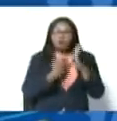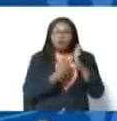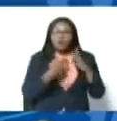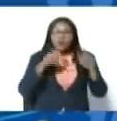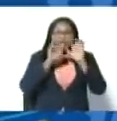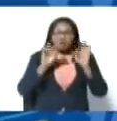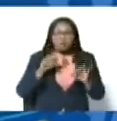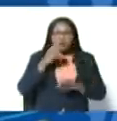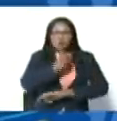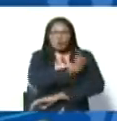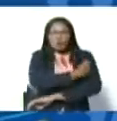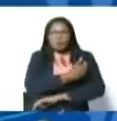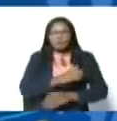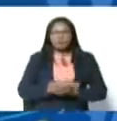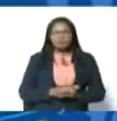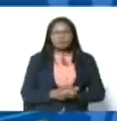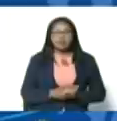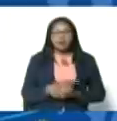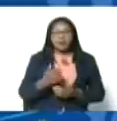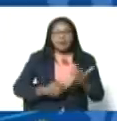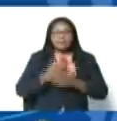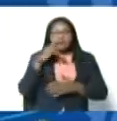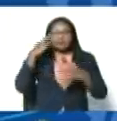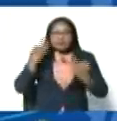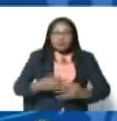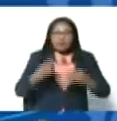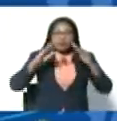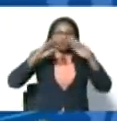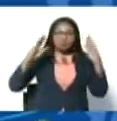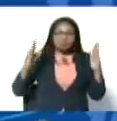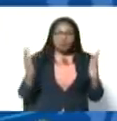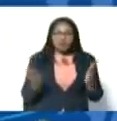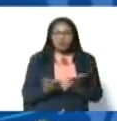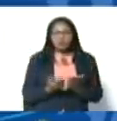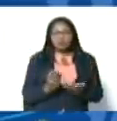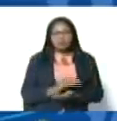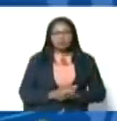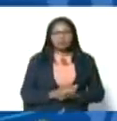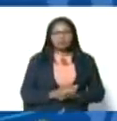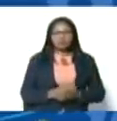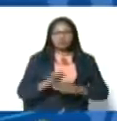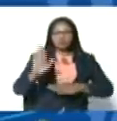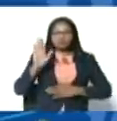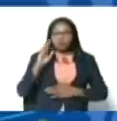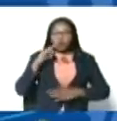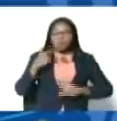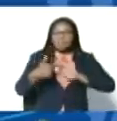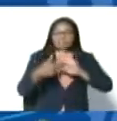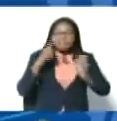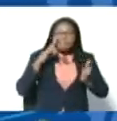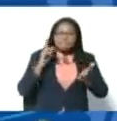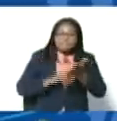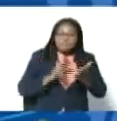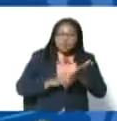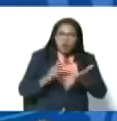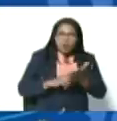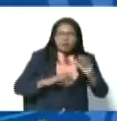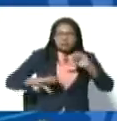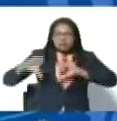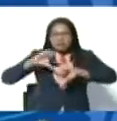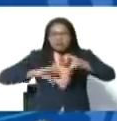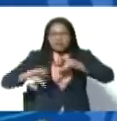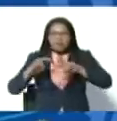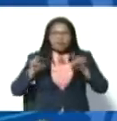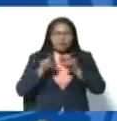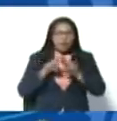V. Es la vacuna más segura del mundo, la más segura, comprobada no solamente científicamente en